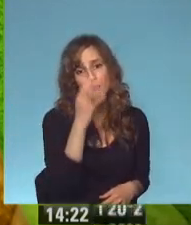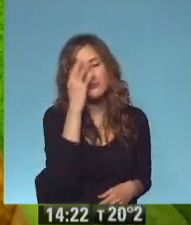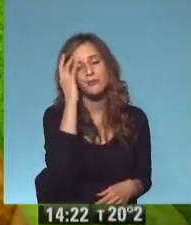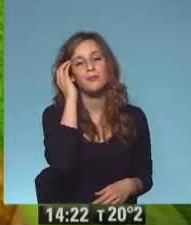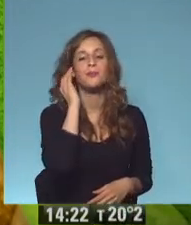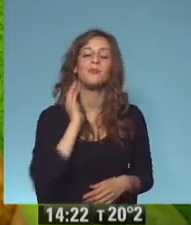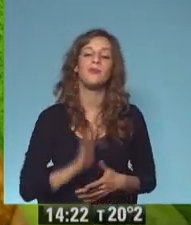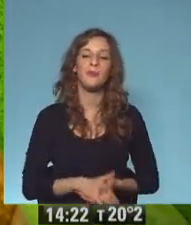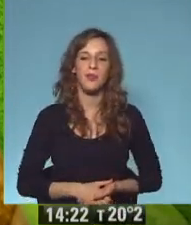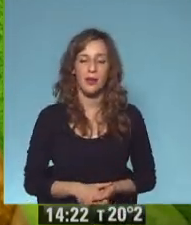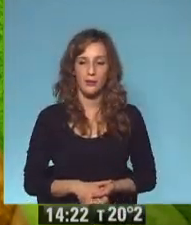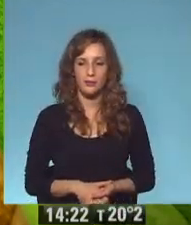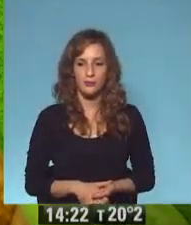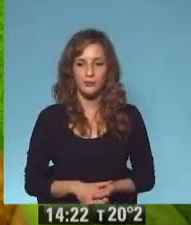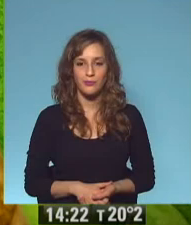¡Oh! ¡Ah! ¡Sí!